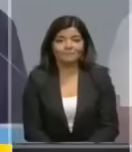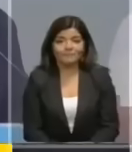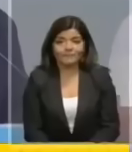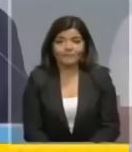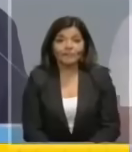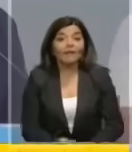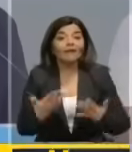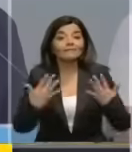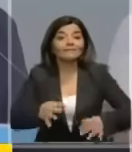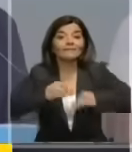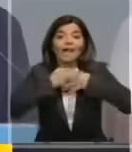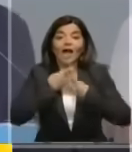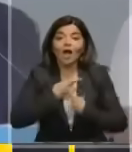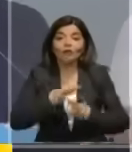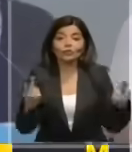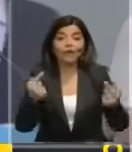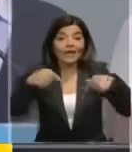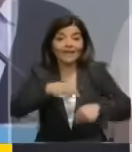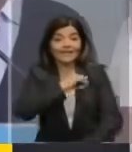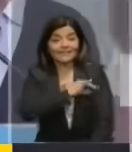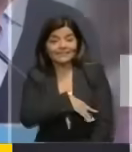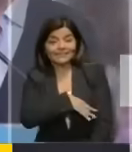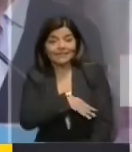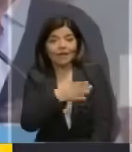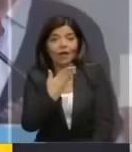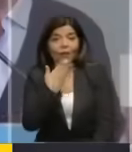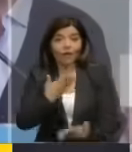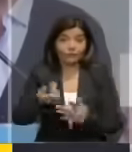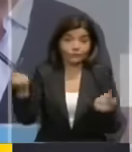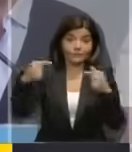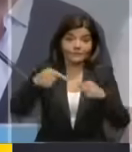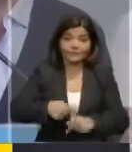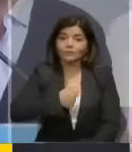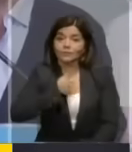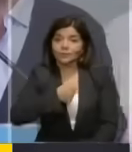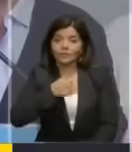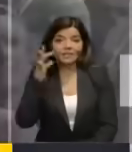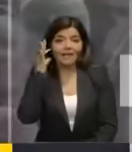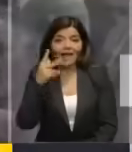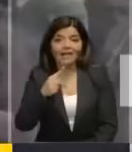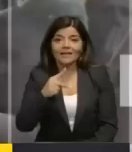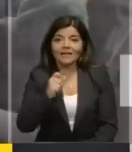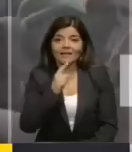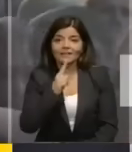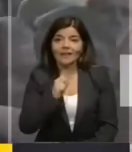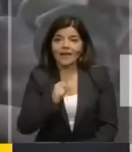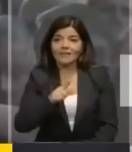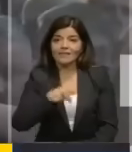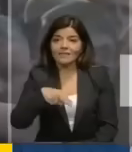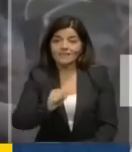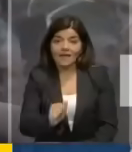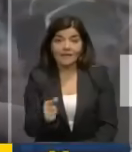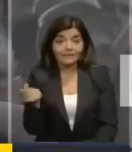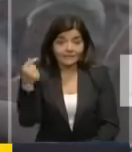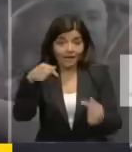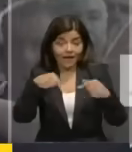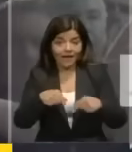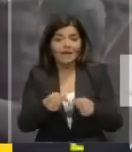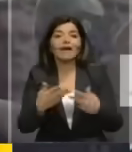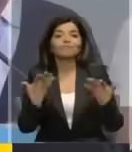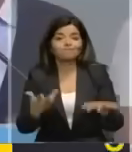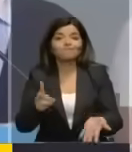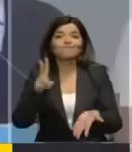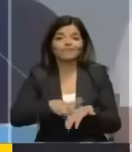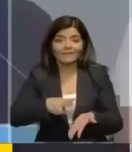Lo anunció aquí en Chile ante nuestra periodista Catalina Ramos, quien comparte estudio con nosotros a esta hora, y se hizo realidad